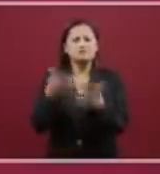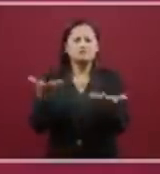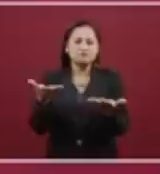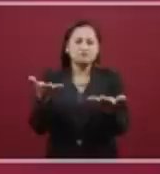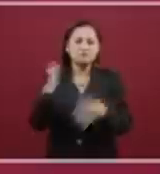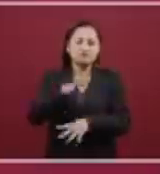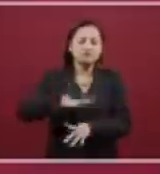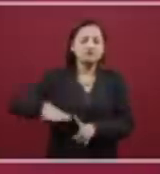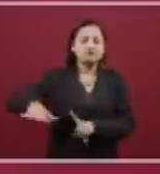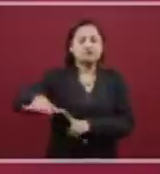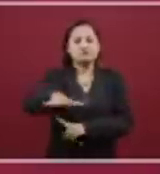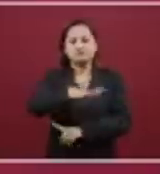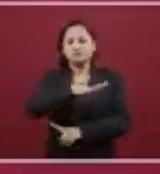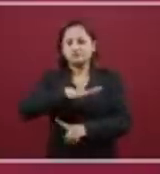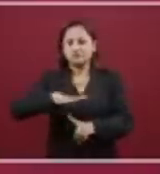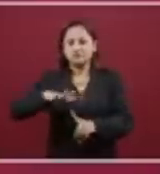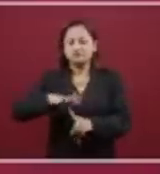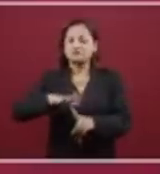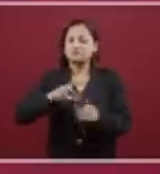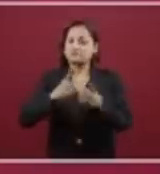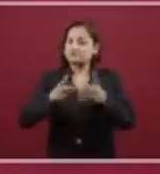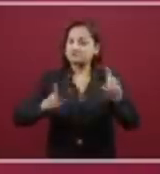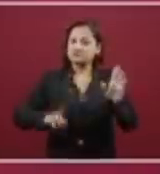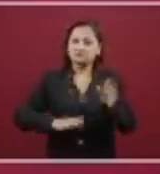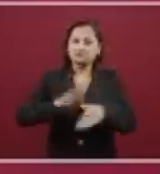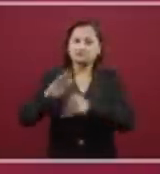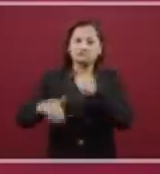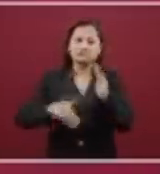estratégica de méxico